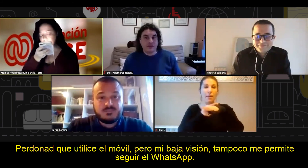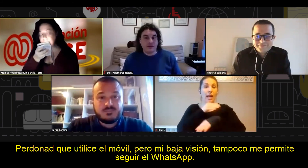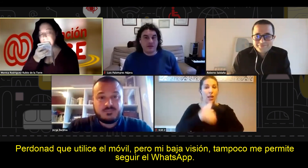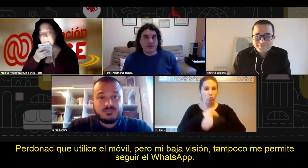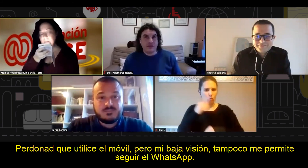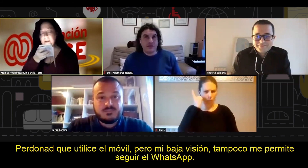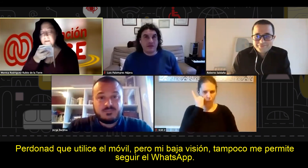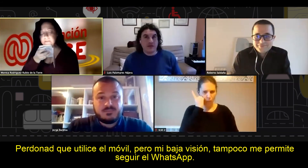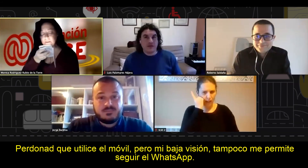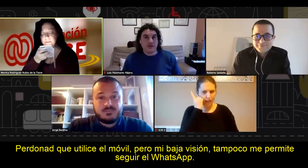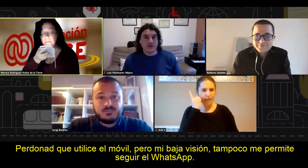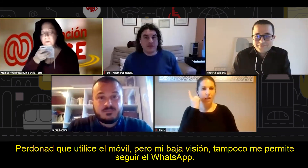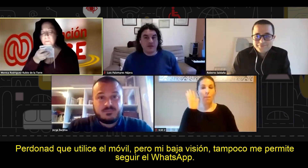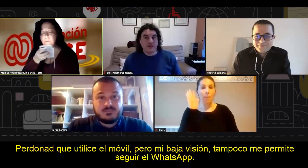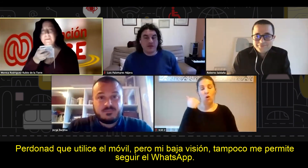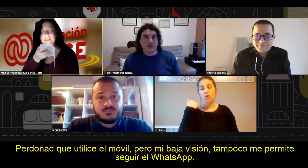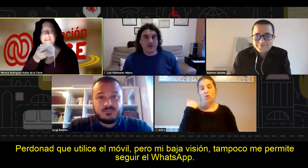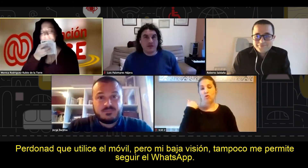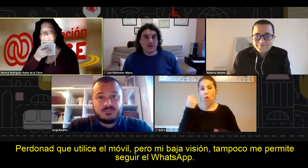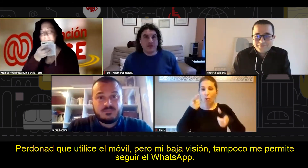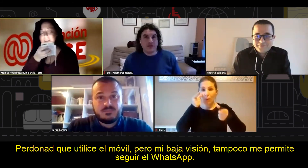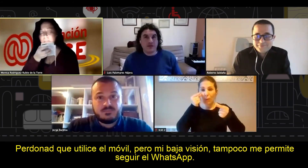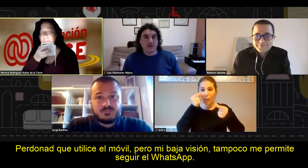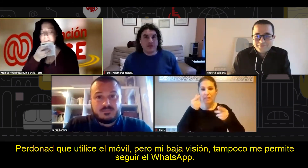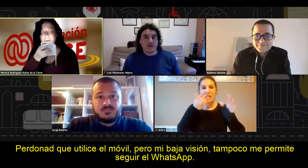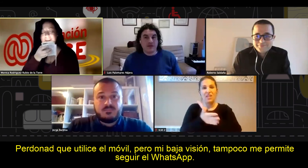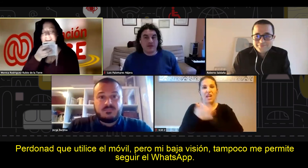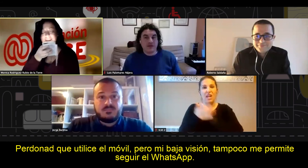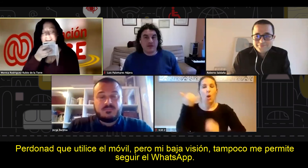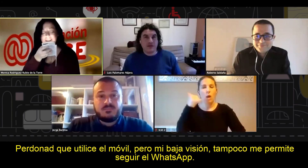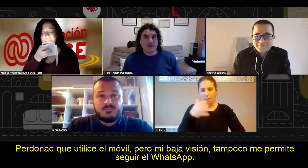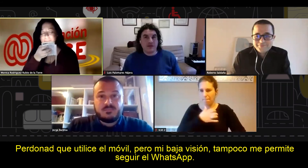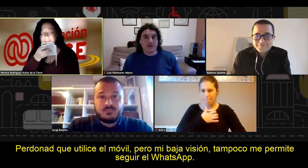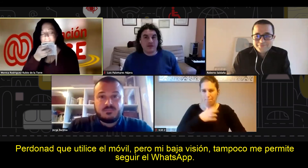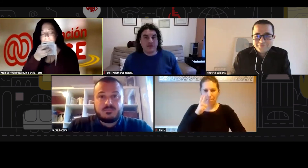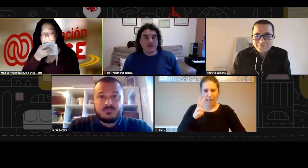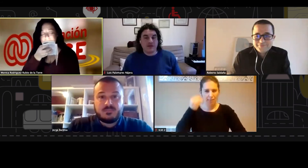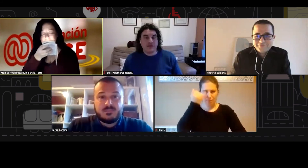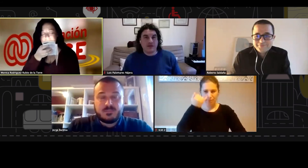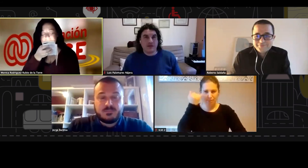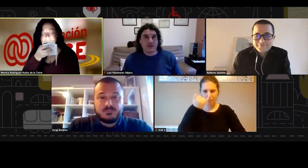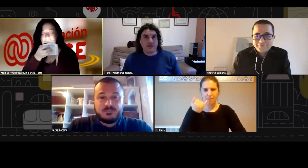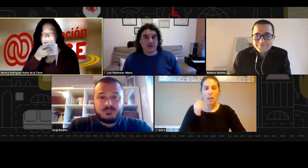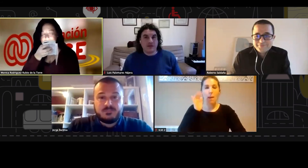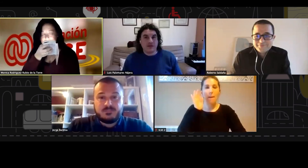pero mi baja visión pues tampoco me permite seguir el WhatsApp, pero bueno, esto